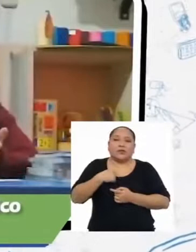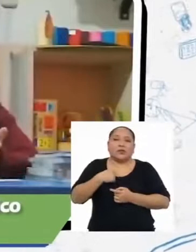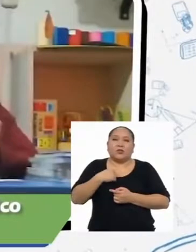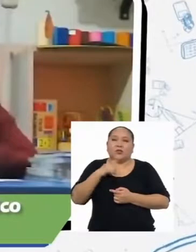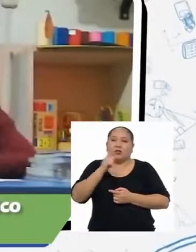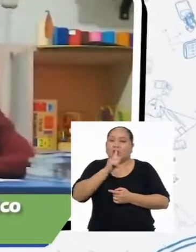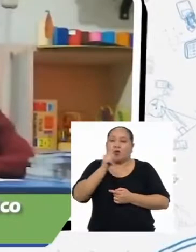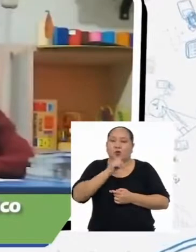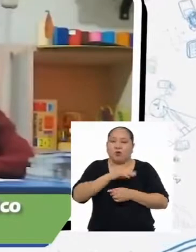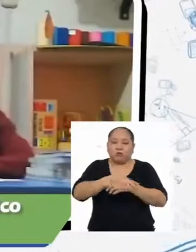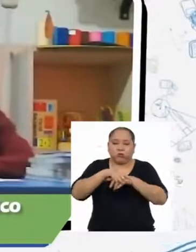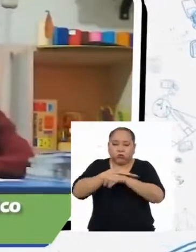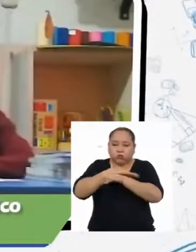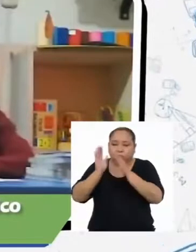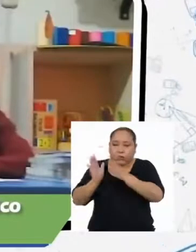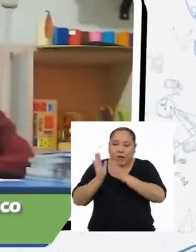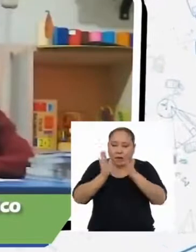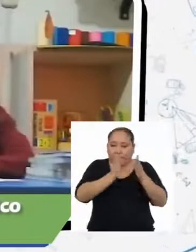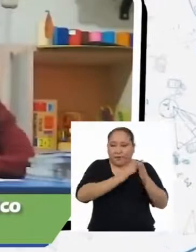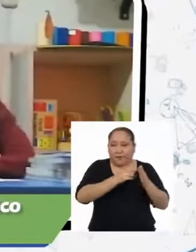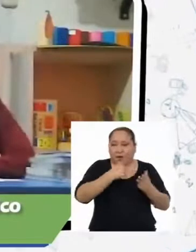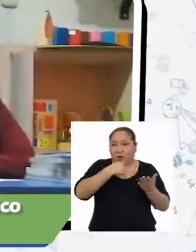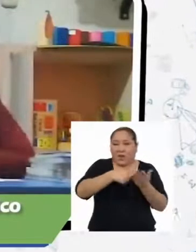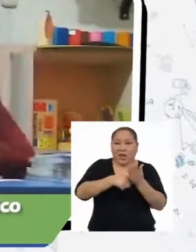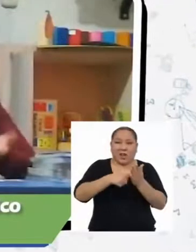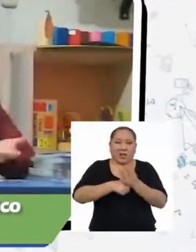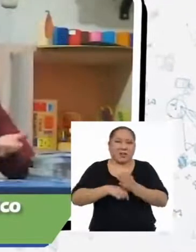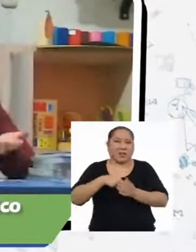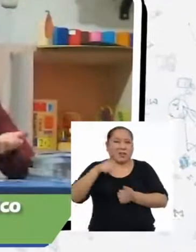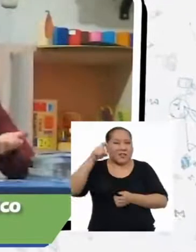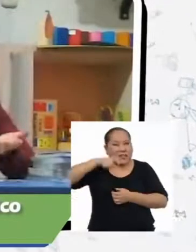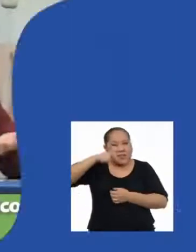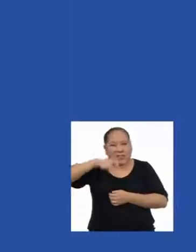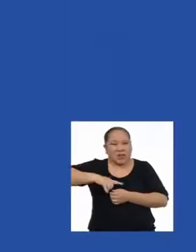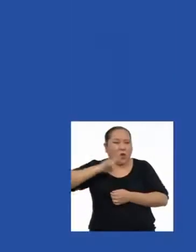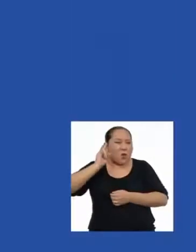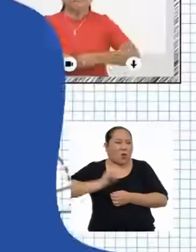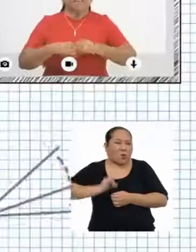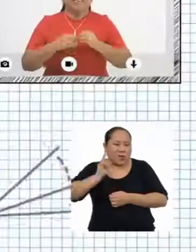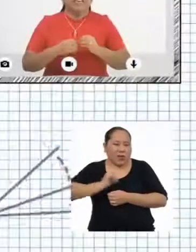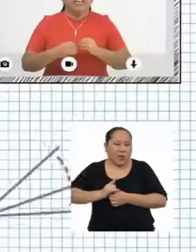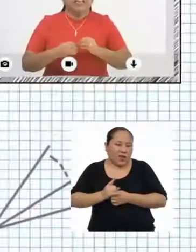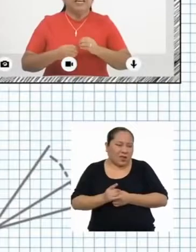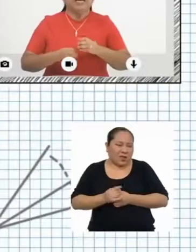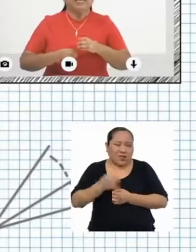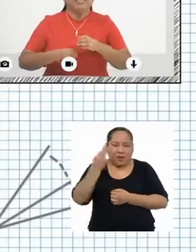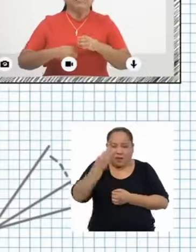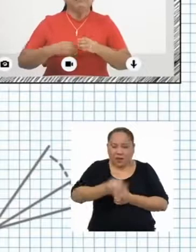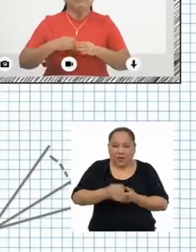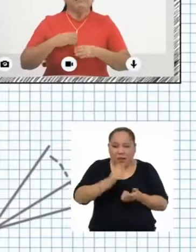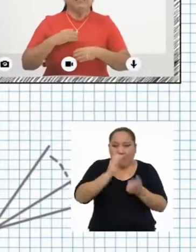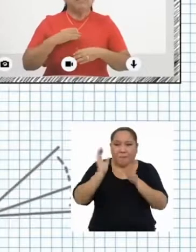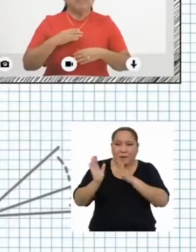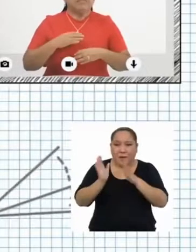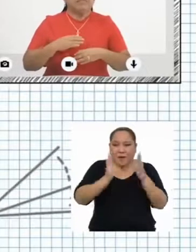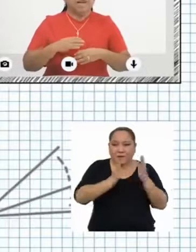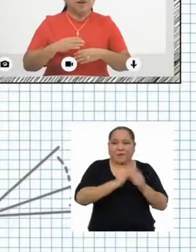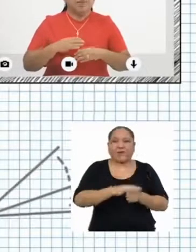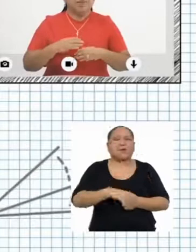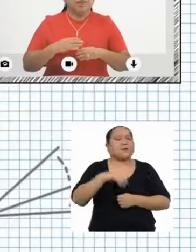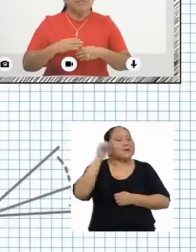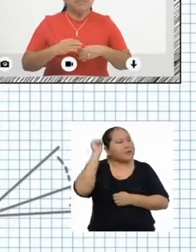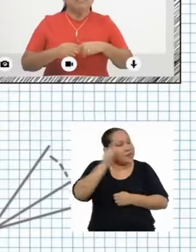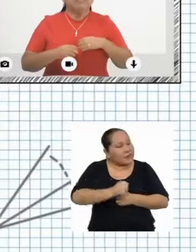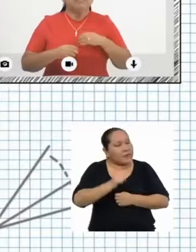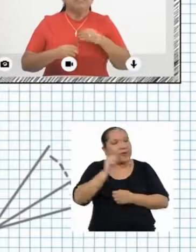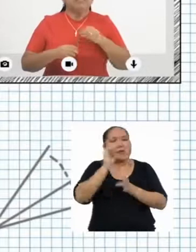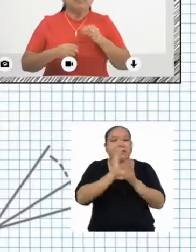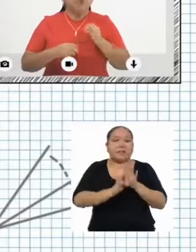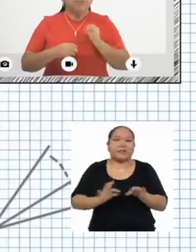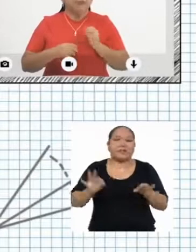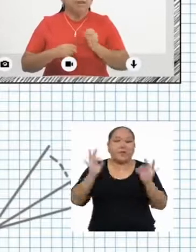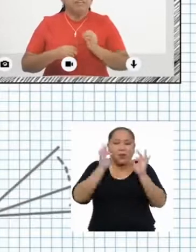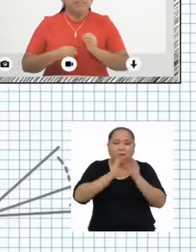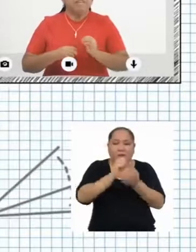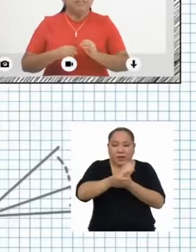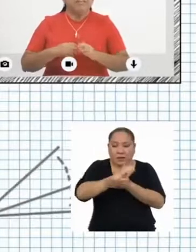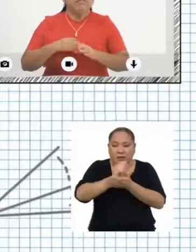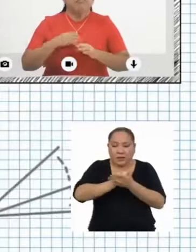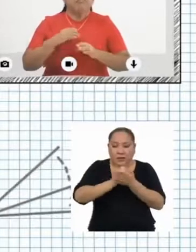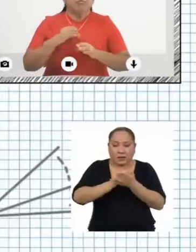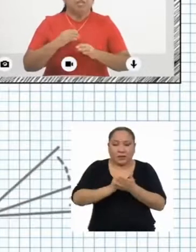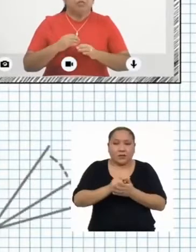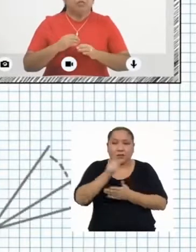carta? ¿Es muy necesario planificarla? Sí, es indispensable. Si